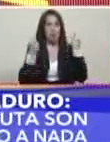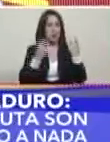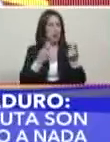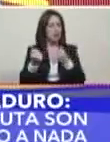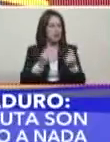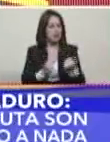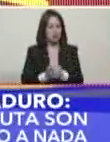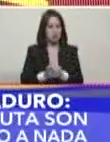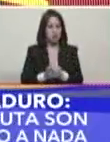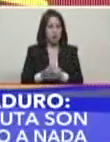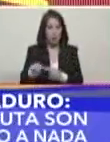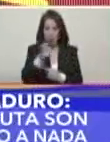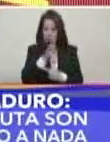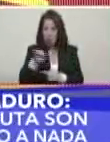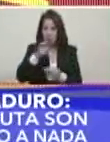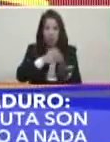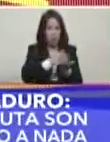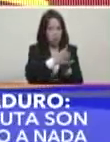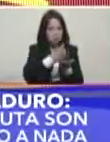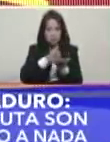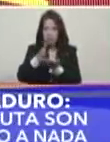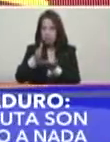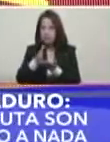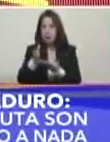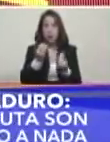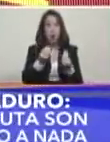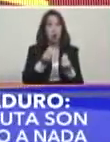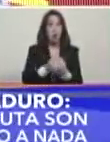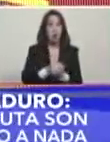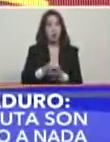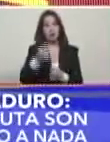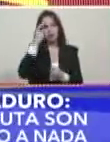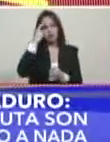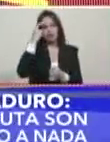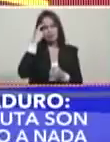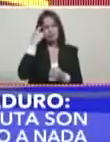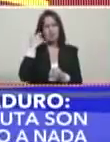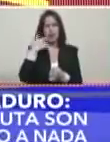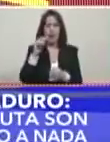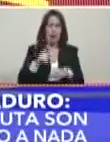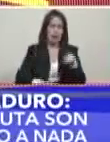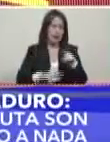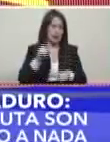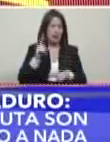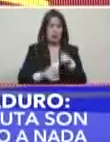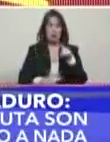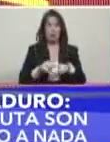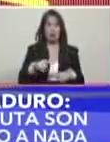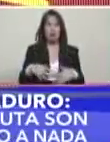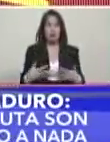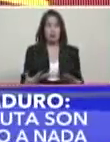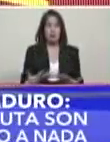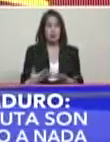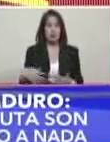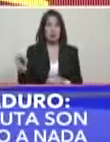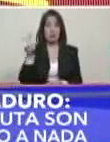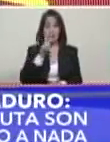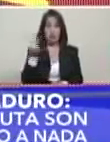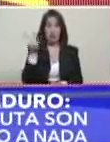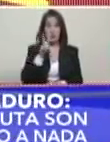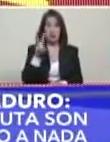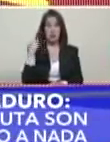caminos, abriendo caminos. Y tengo conocimiento de causa, de que Venezuela tiene